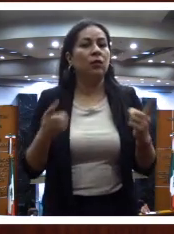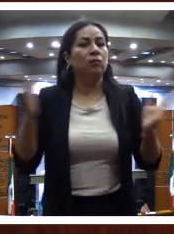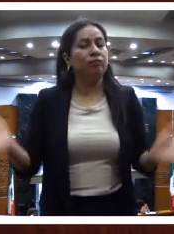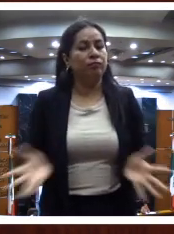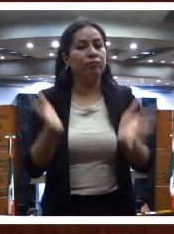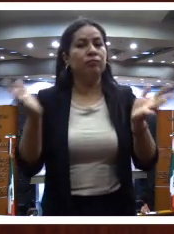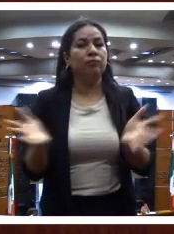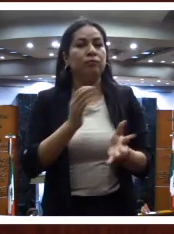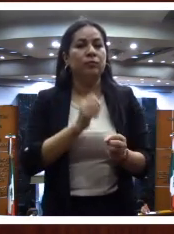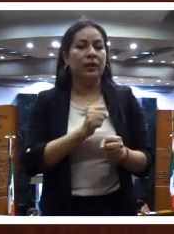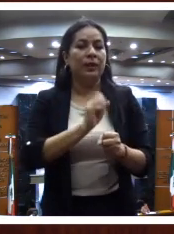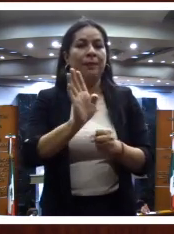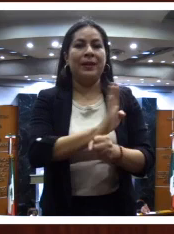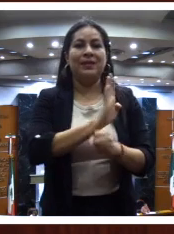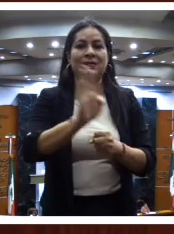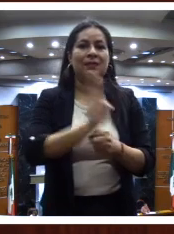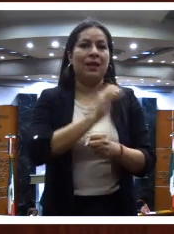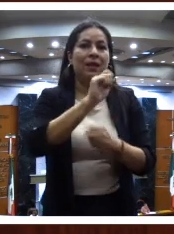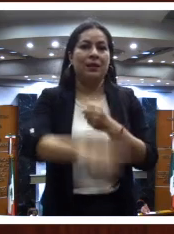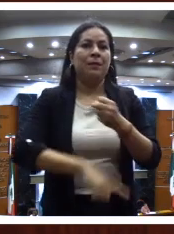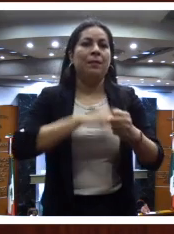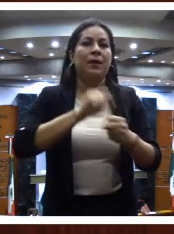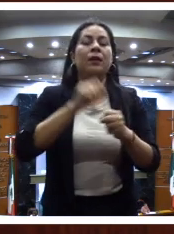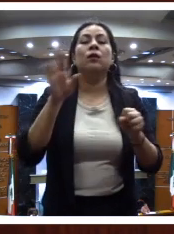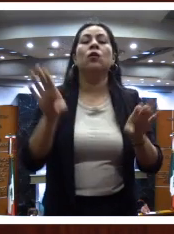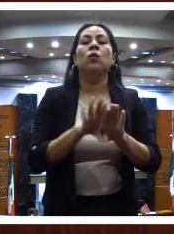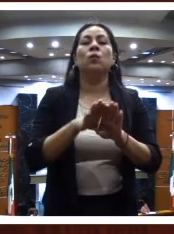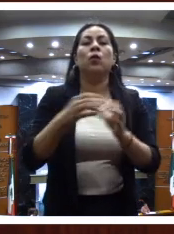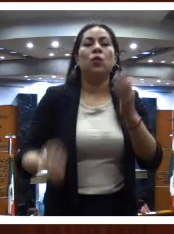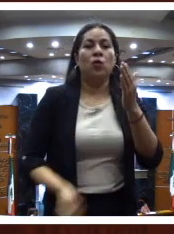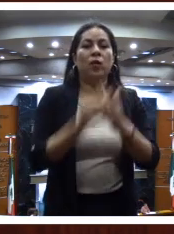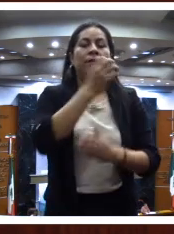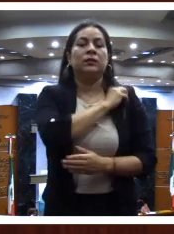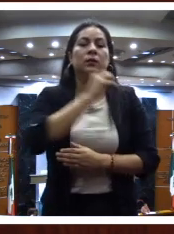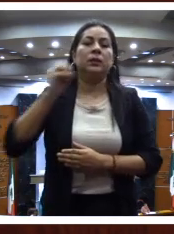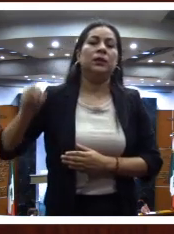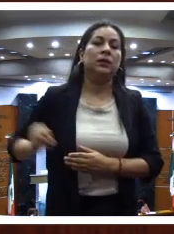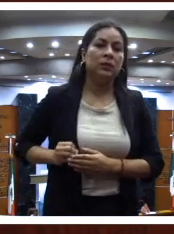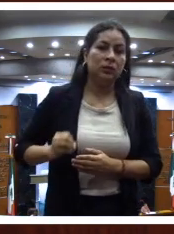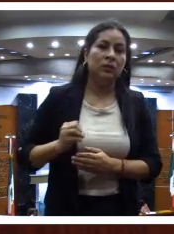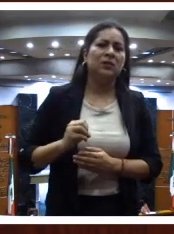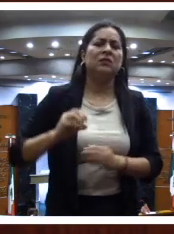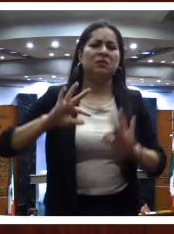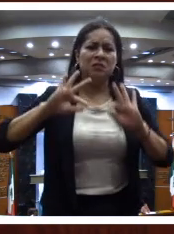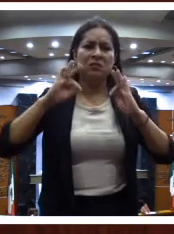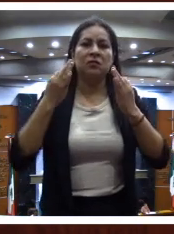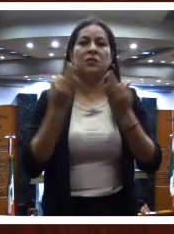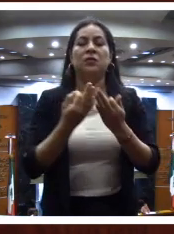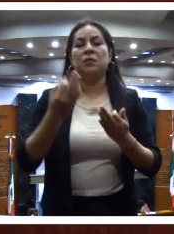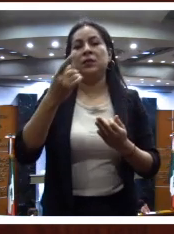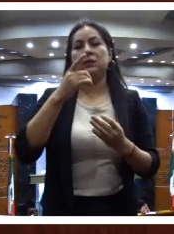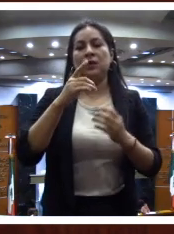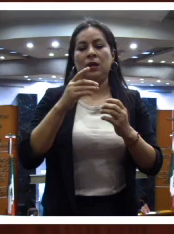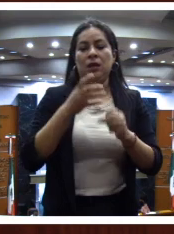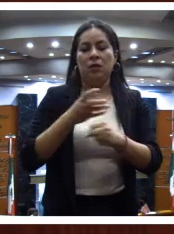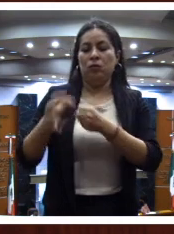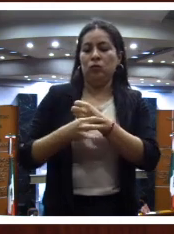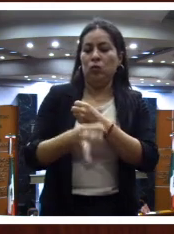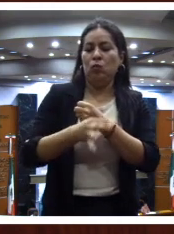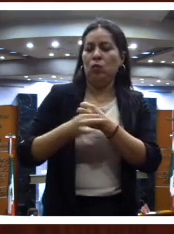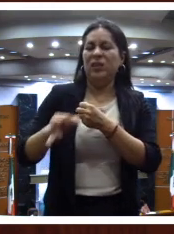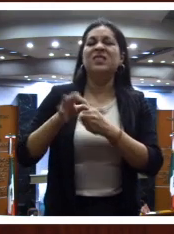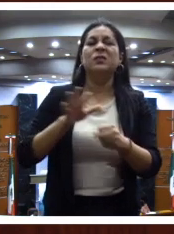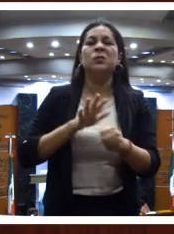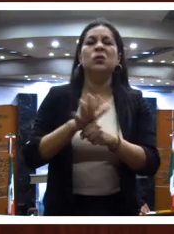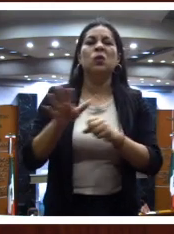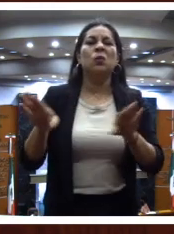fomento del bienestar animal así como nuevas obligaciones y facultades para los municipios entre las que